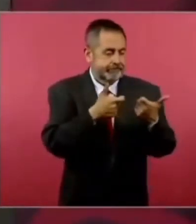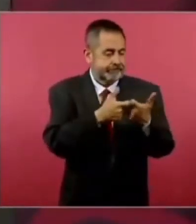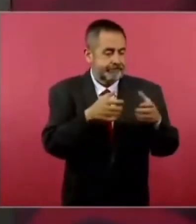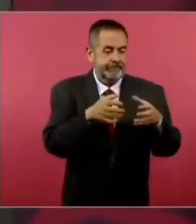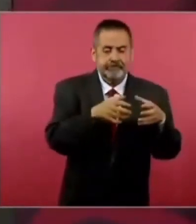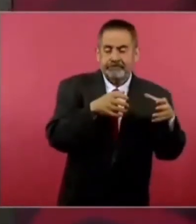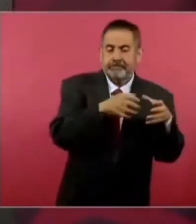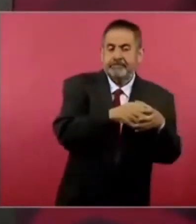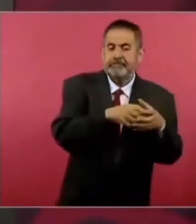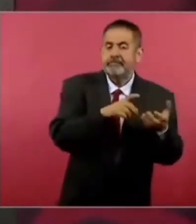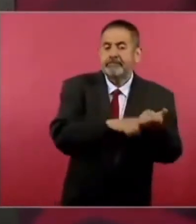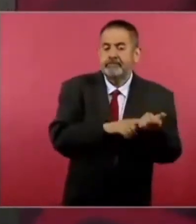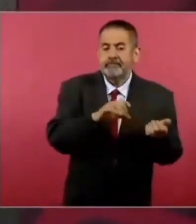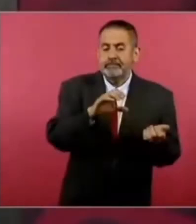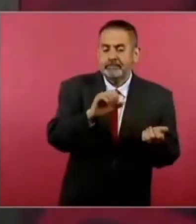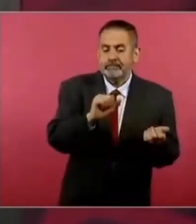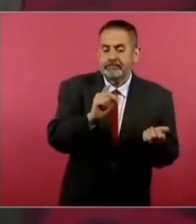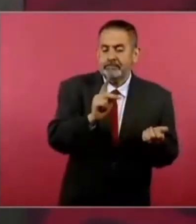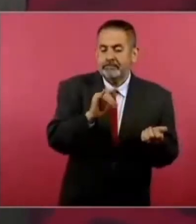se